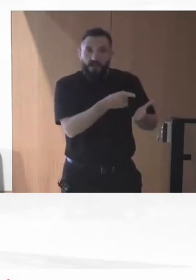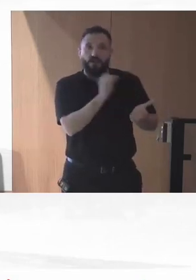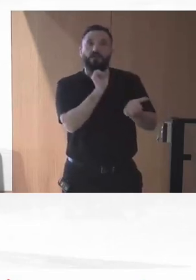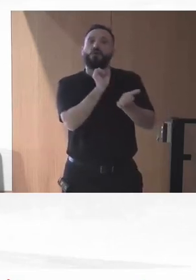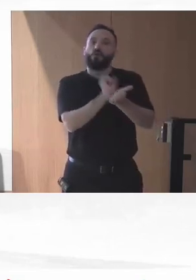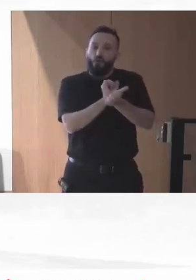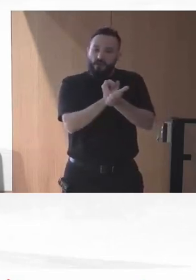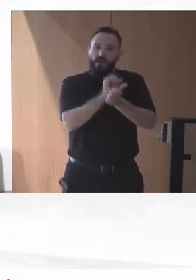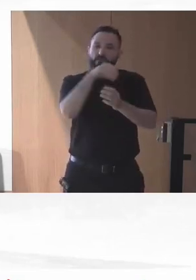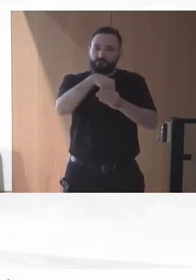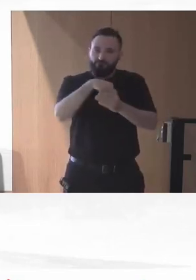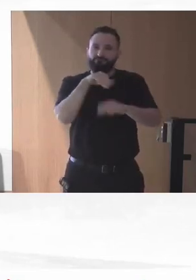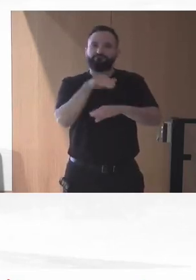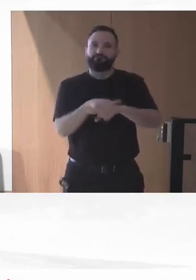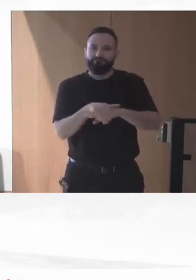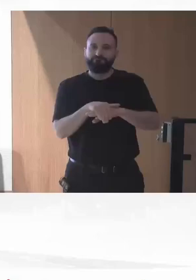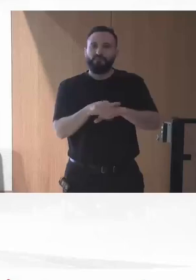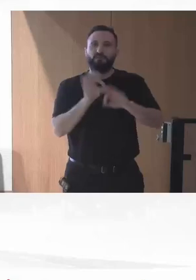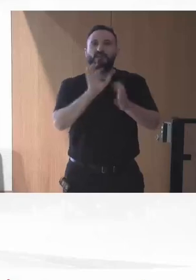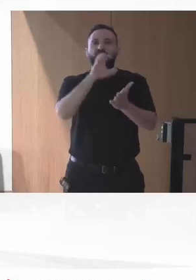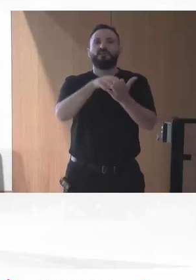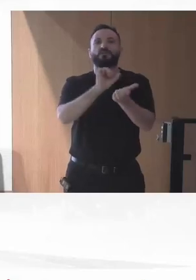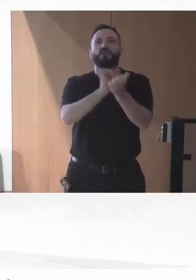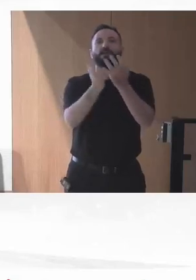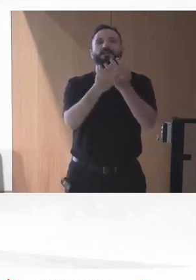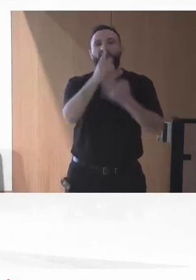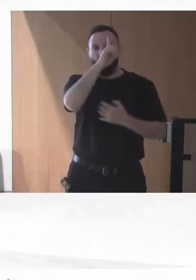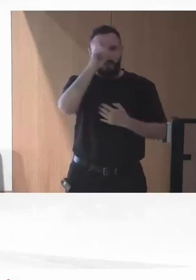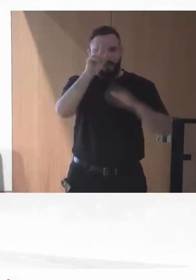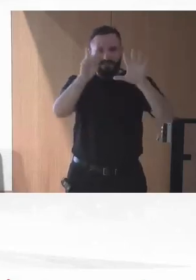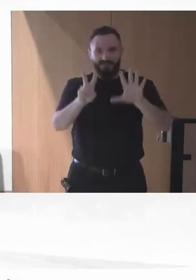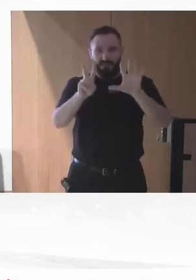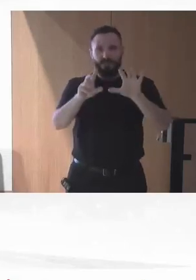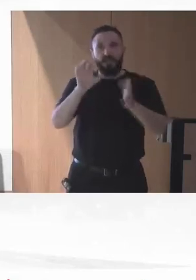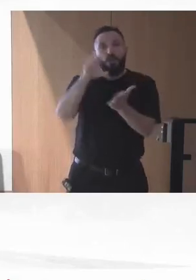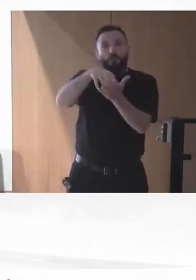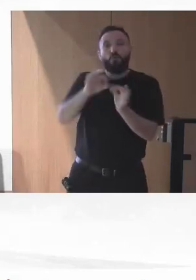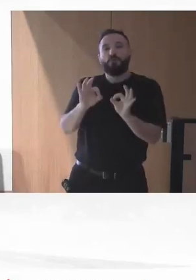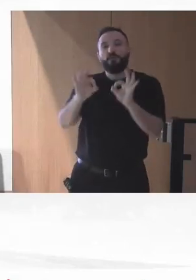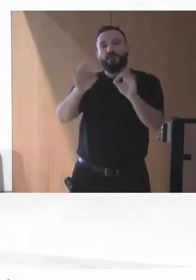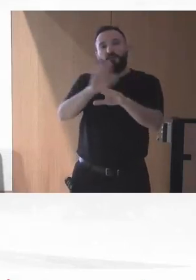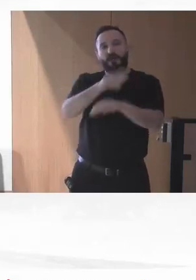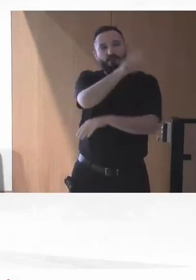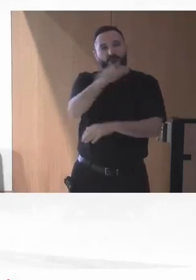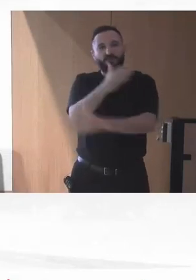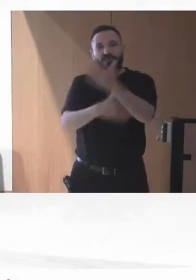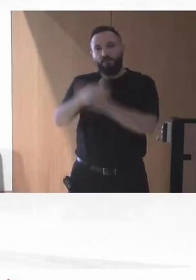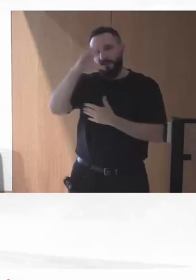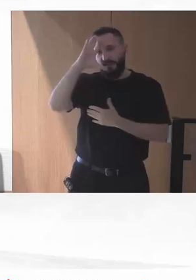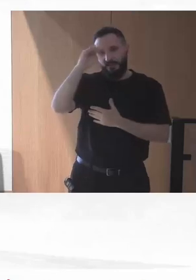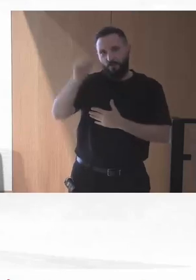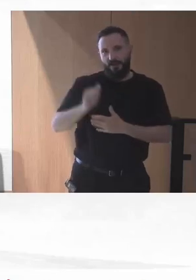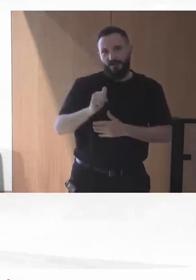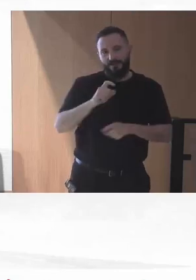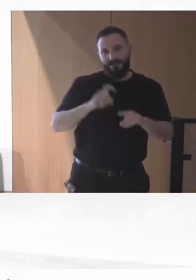condena en el Centro Penitenciario de Madrid 7, en el módulo especial para personas con discapacidad intelectual y